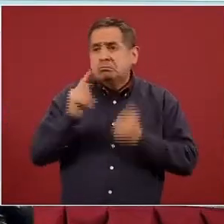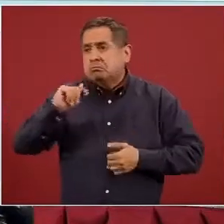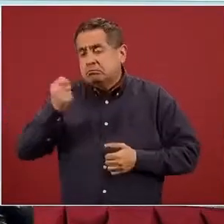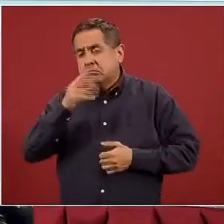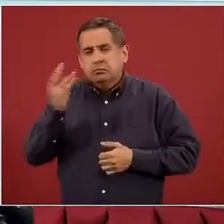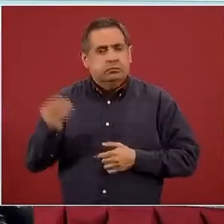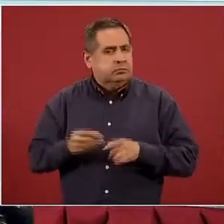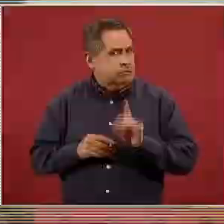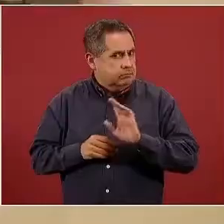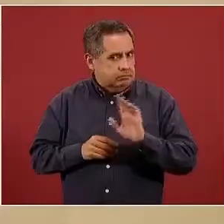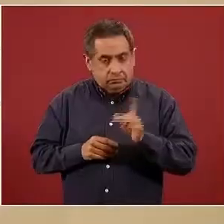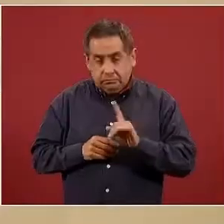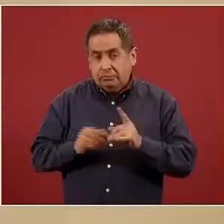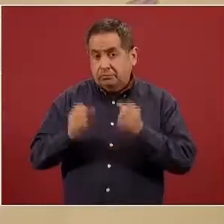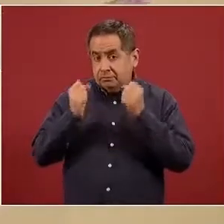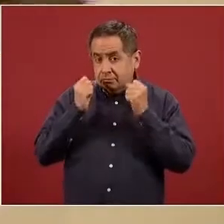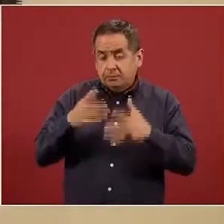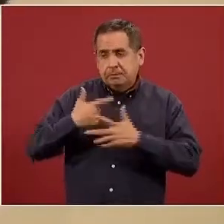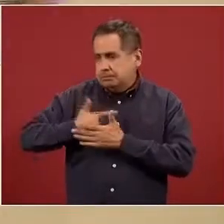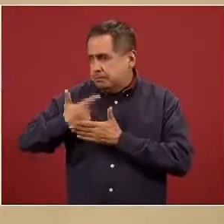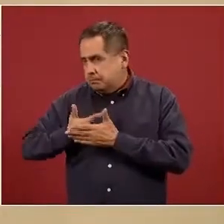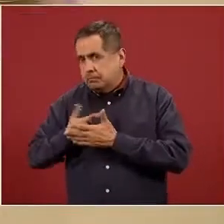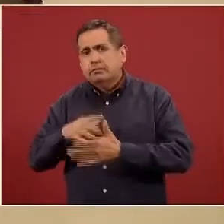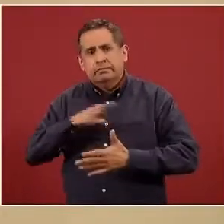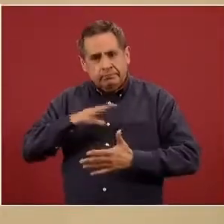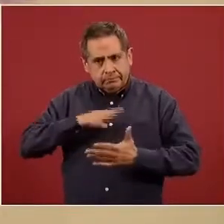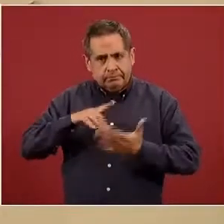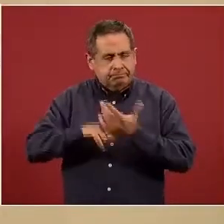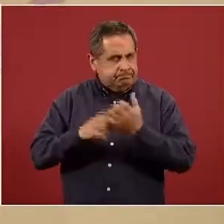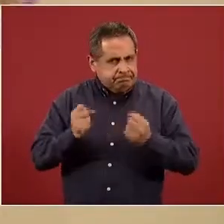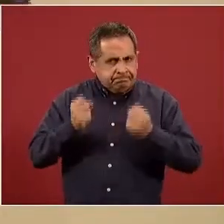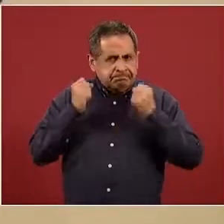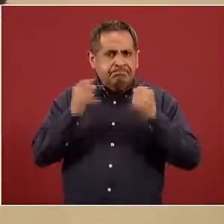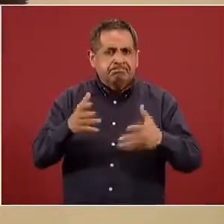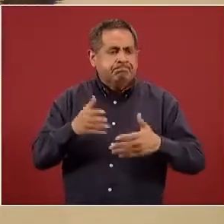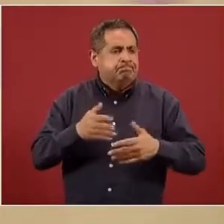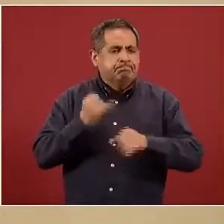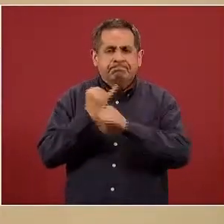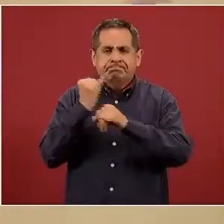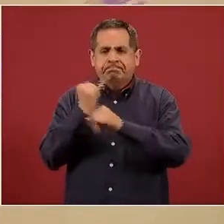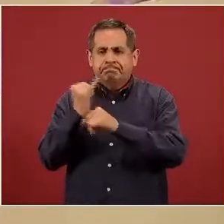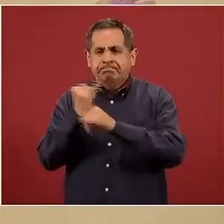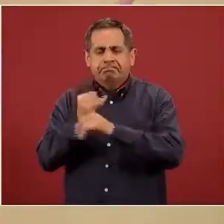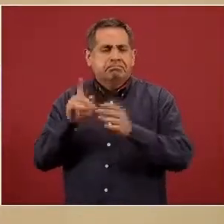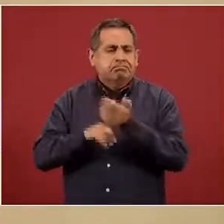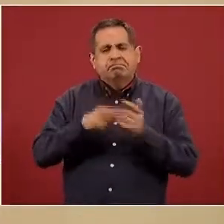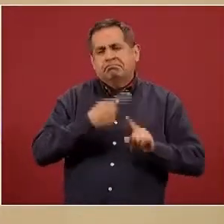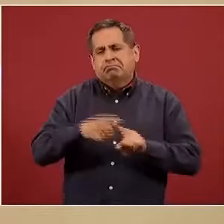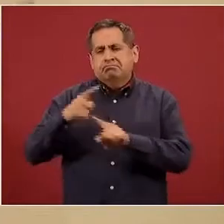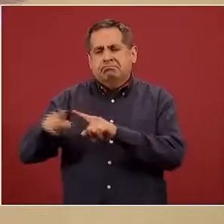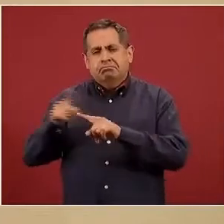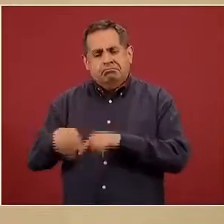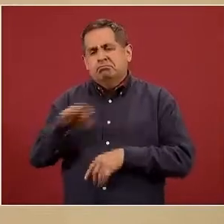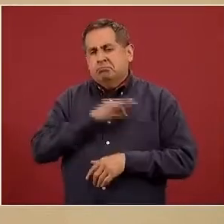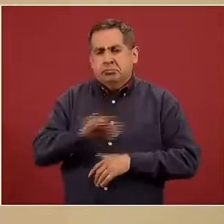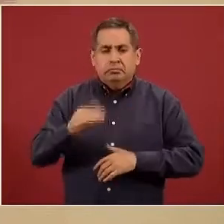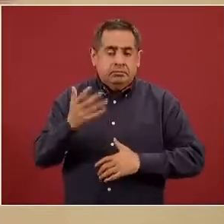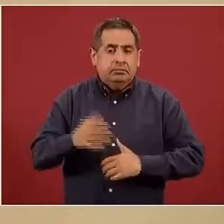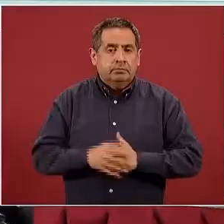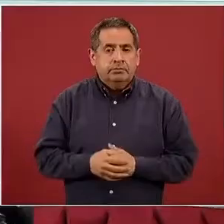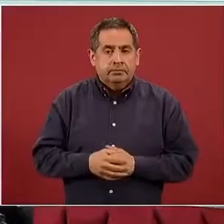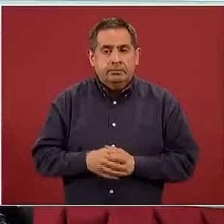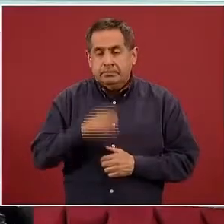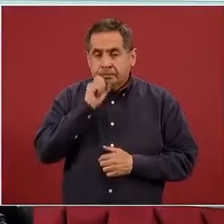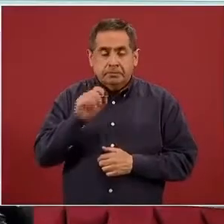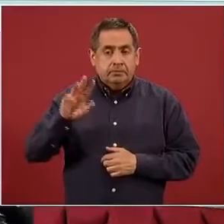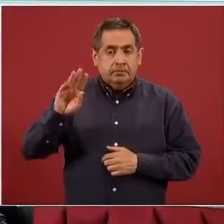y en realidad estas encuestas nos están diciendo que sí existe un cierto acceso a través de varios medios, ¿no? Además de esto,